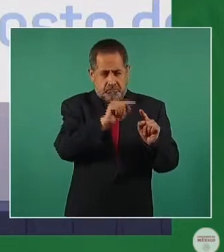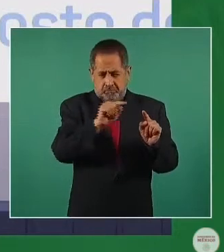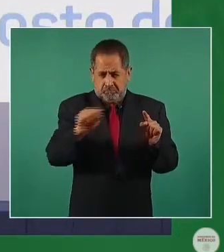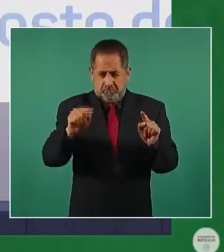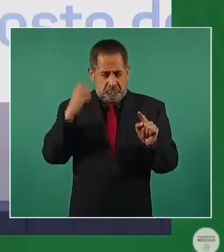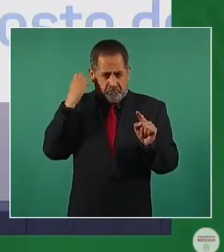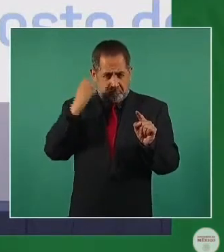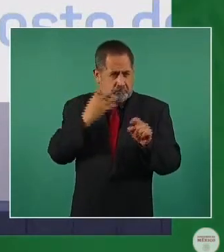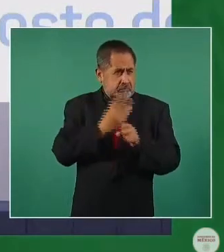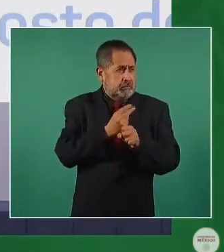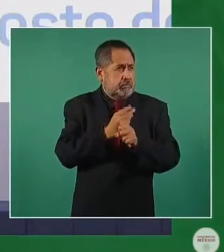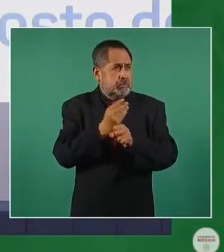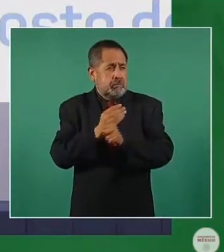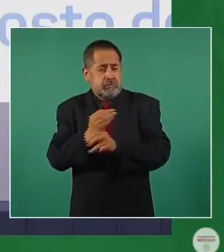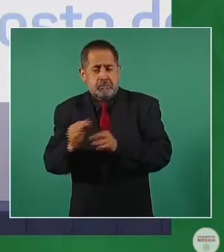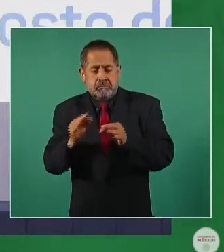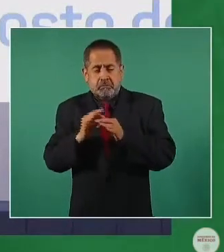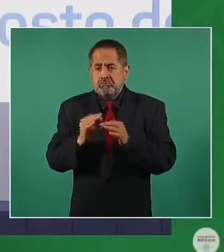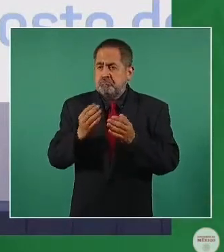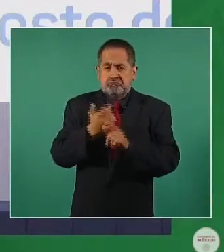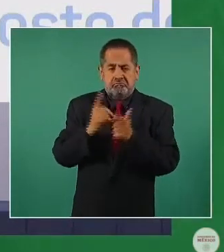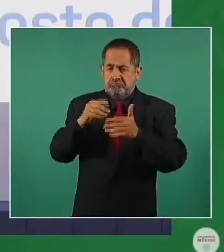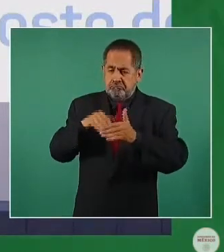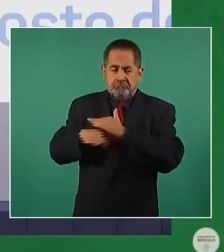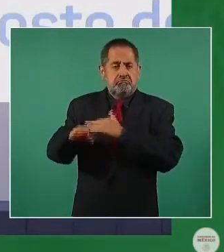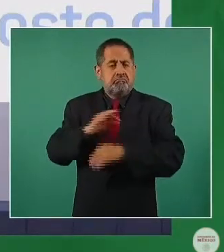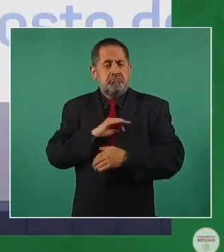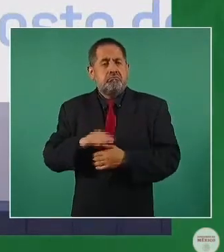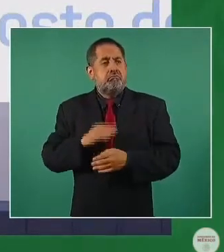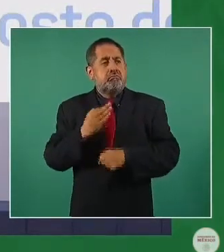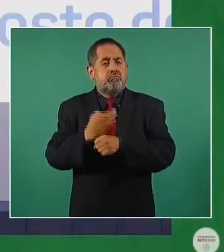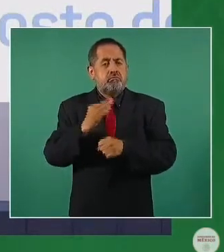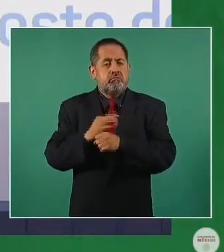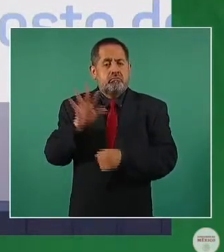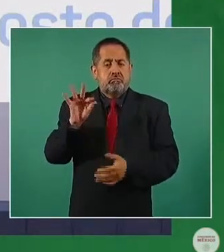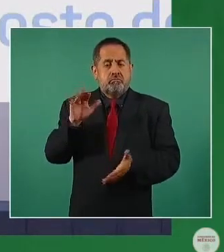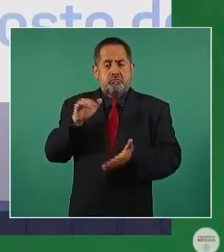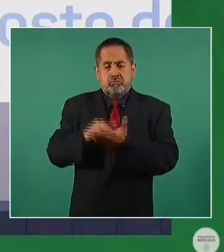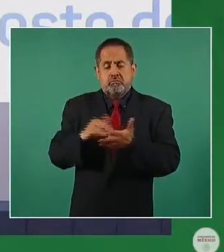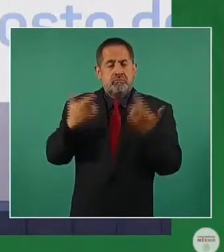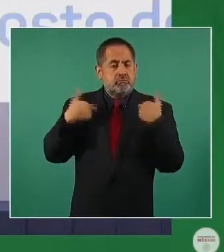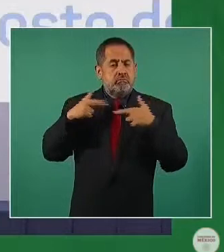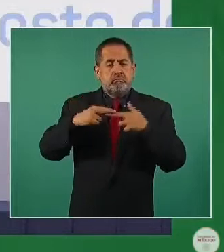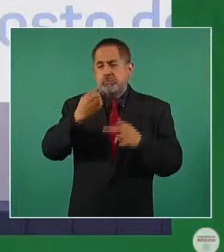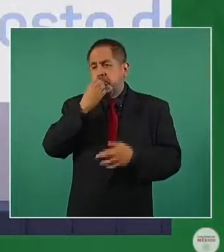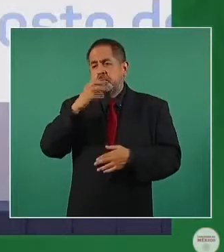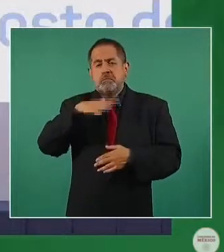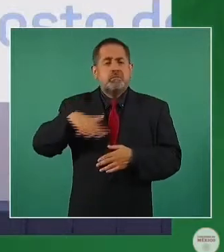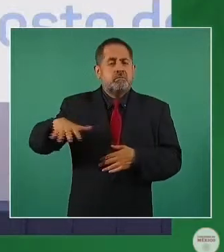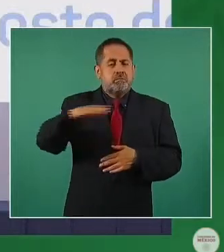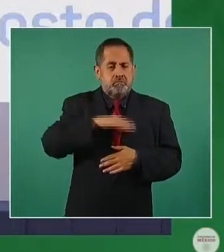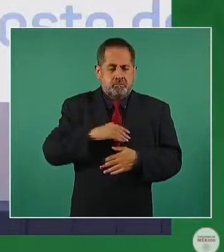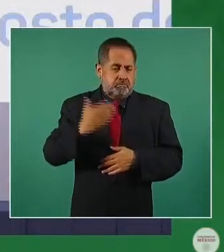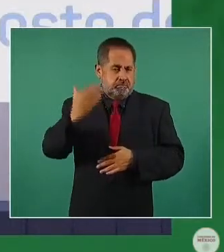estar atendiendo y han sido ya más de 40 mil maestros de escuelas públicas